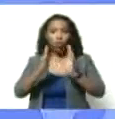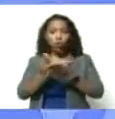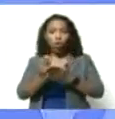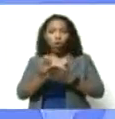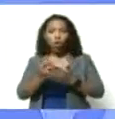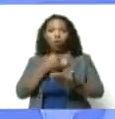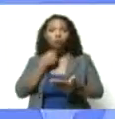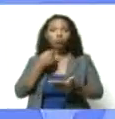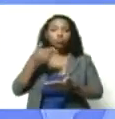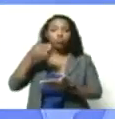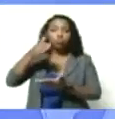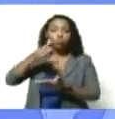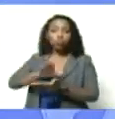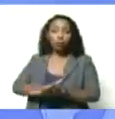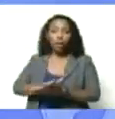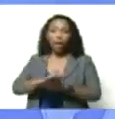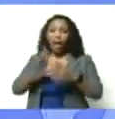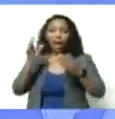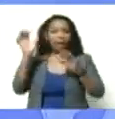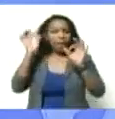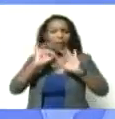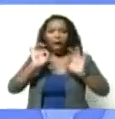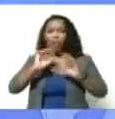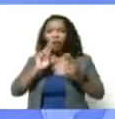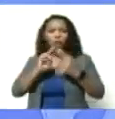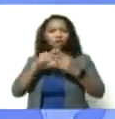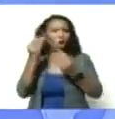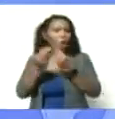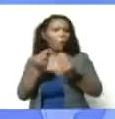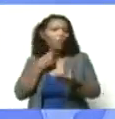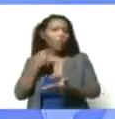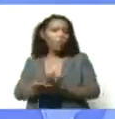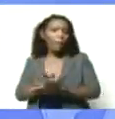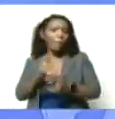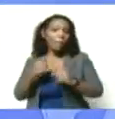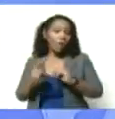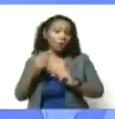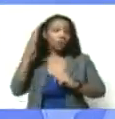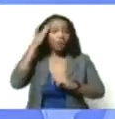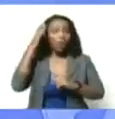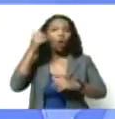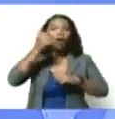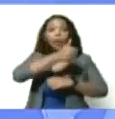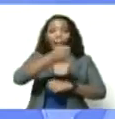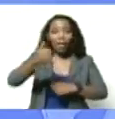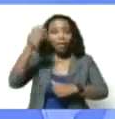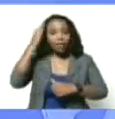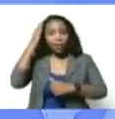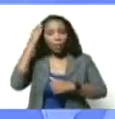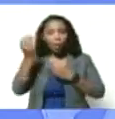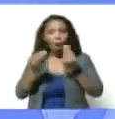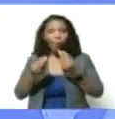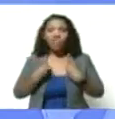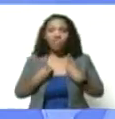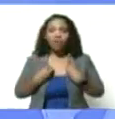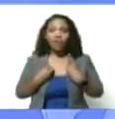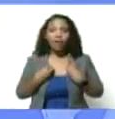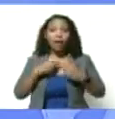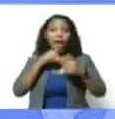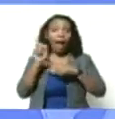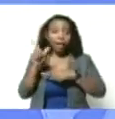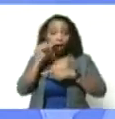vamos a la patria celestial. Nadie sabe cómo se va. Lo importante es que sepamos cómo vivimos cada día. Y este hombre supo